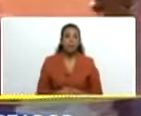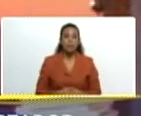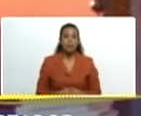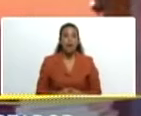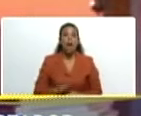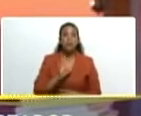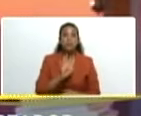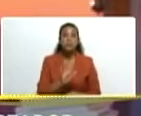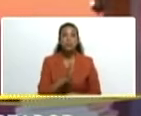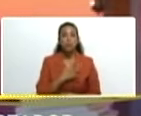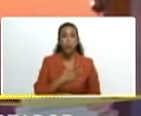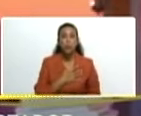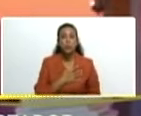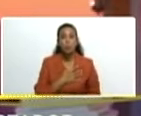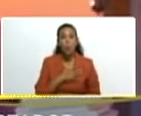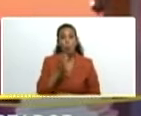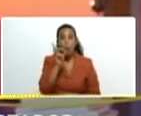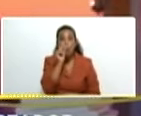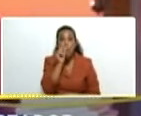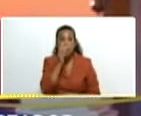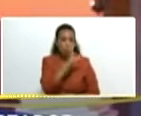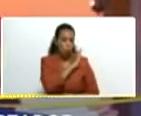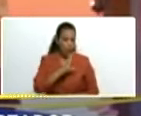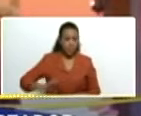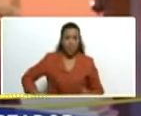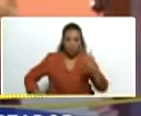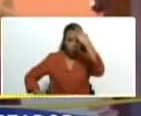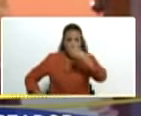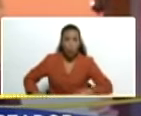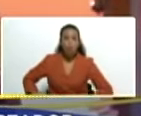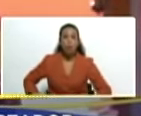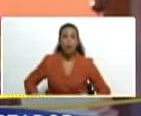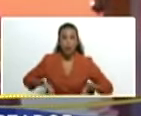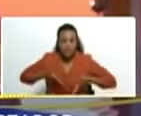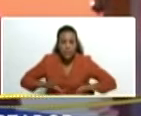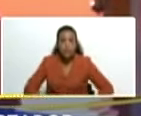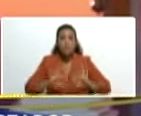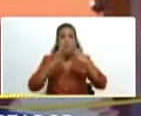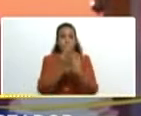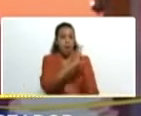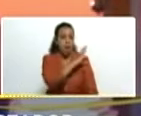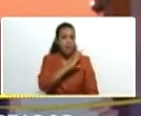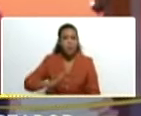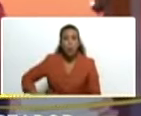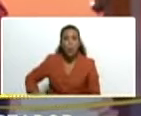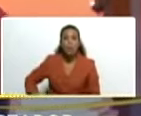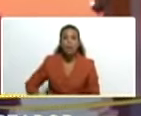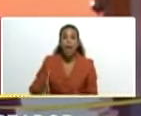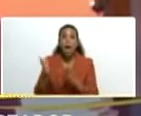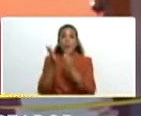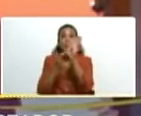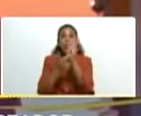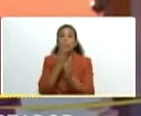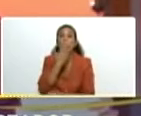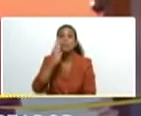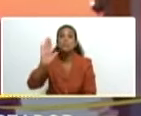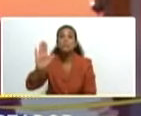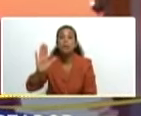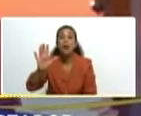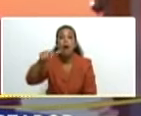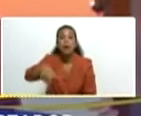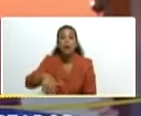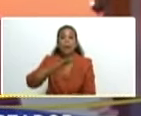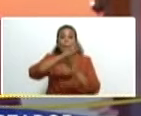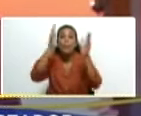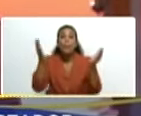así digo yo como hombre cristiano de Cristo, Nahum, al pueblo de Jesús, al pueblo de Cristo, de Venezuela